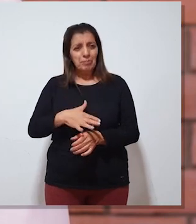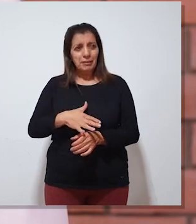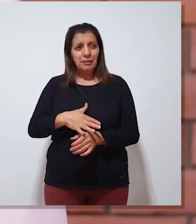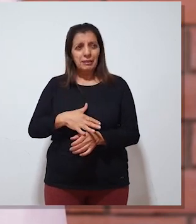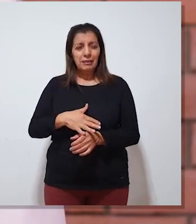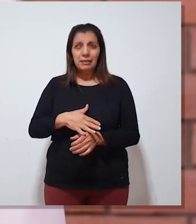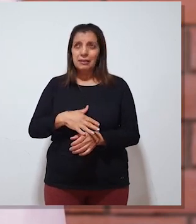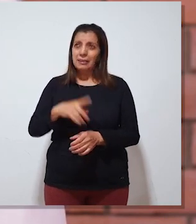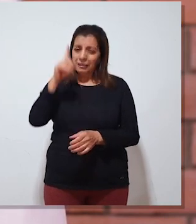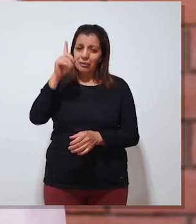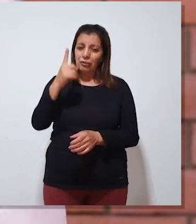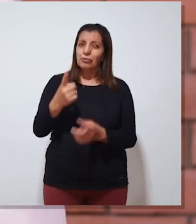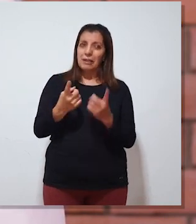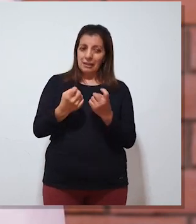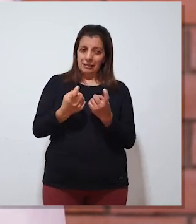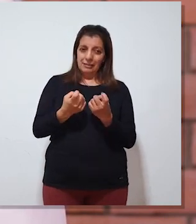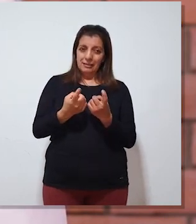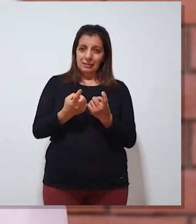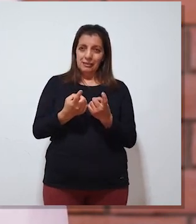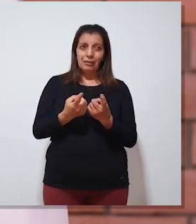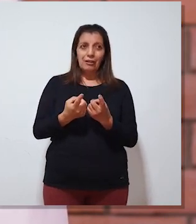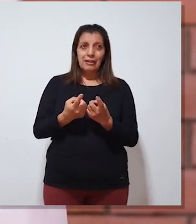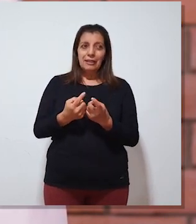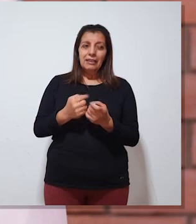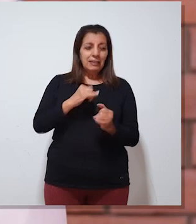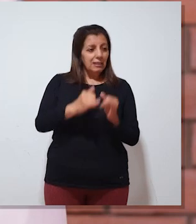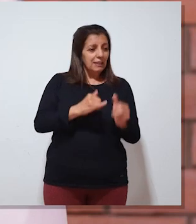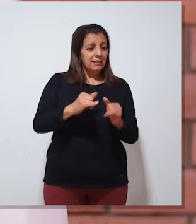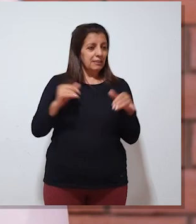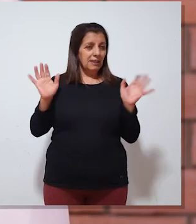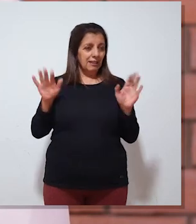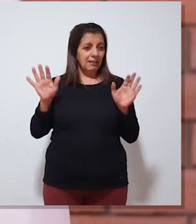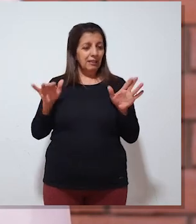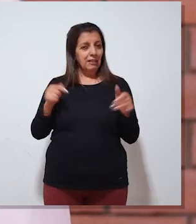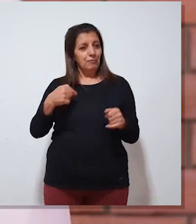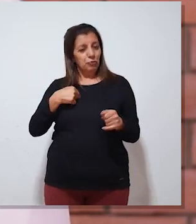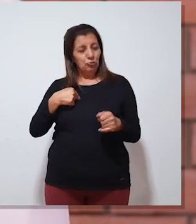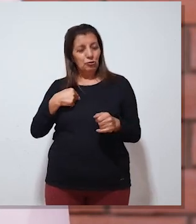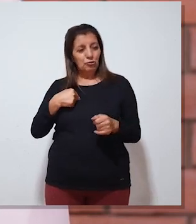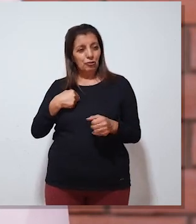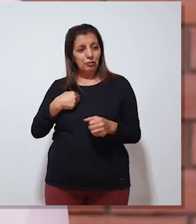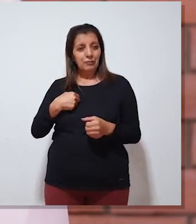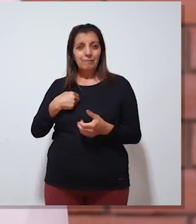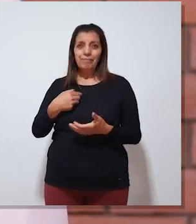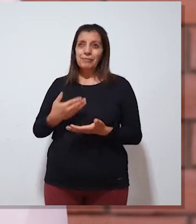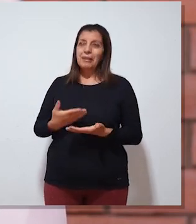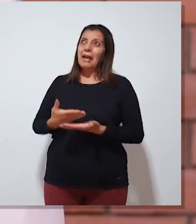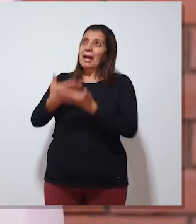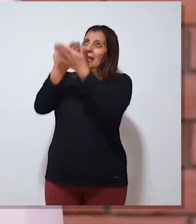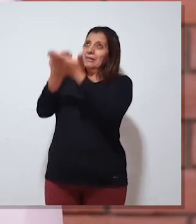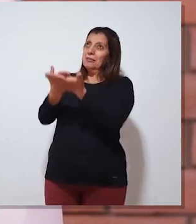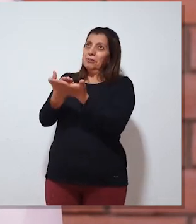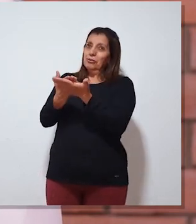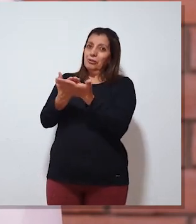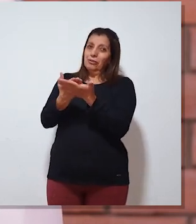hacerse esperar. Yo soy la servidora del Señor, que se haga en mí según tu palabra.